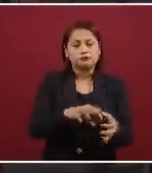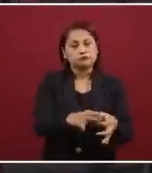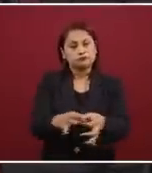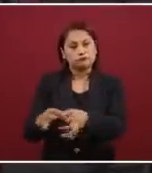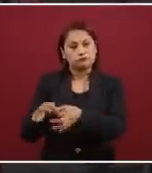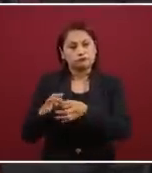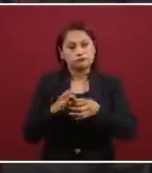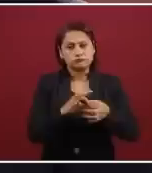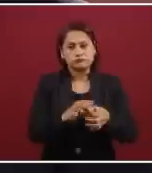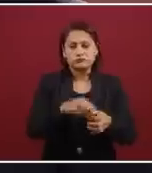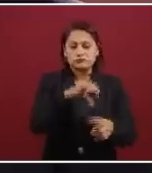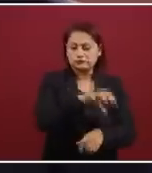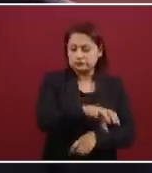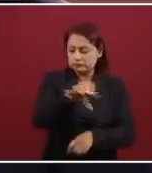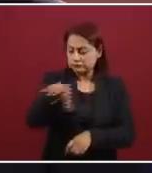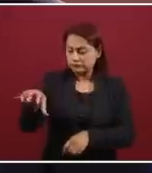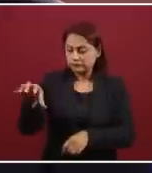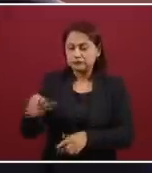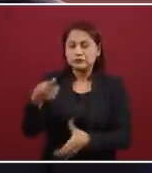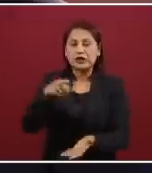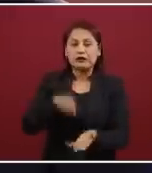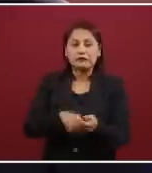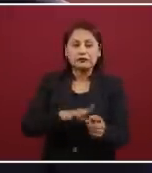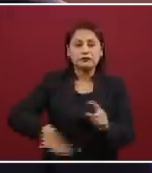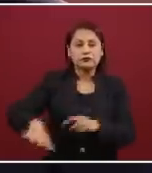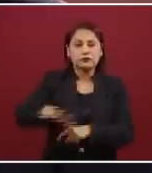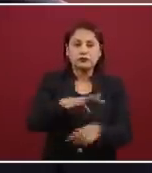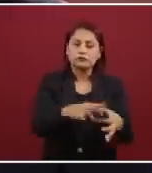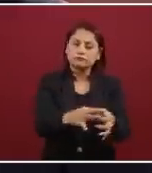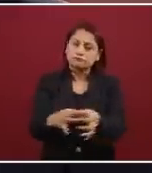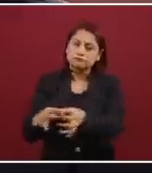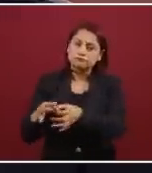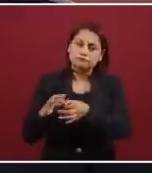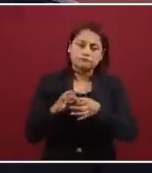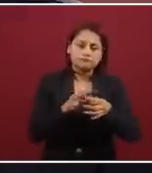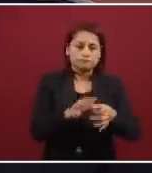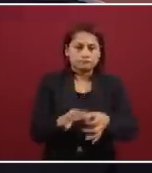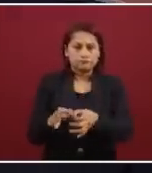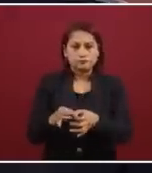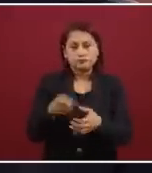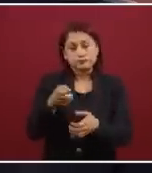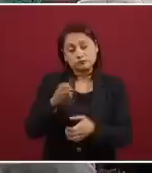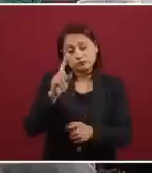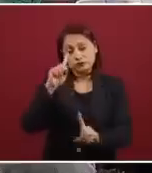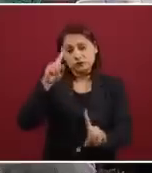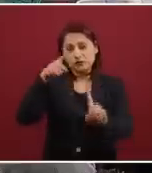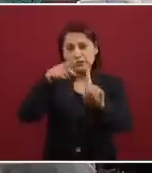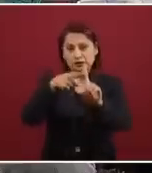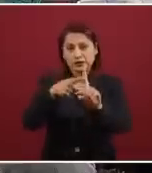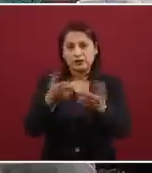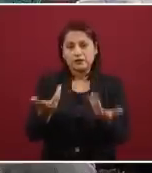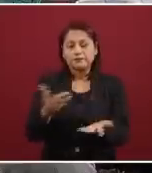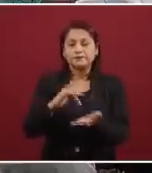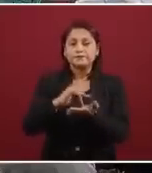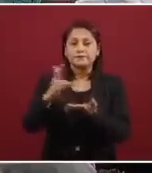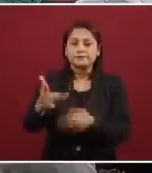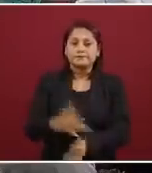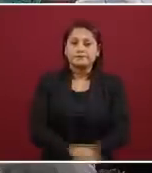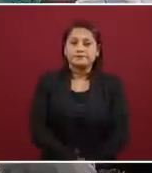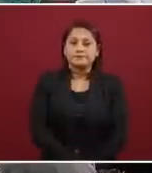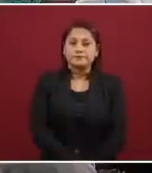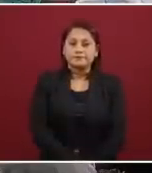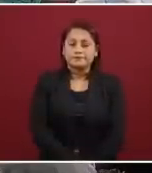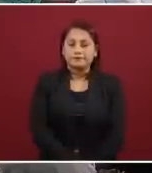los tres sectores de la sociedad. Esa es la idea, esta suma. Muchas gracias.